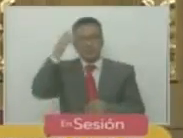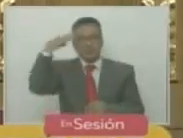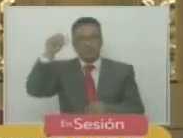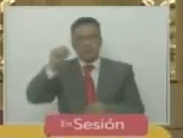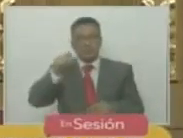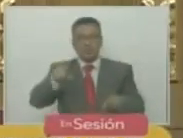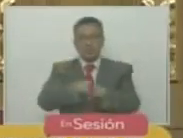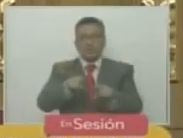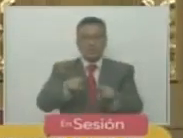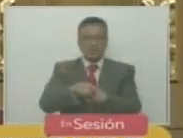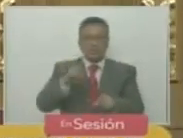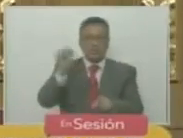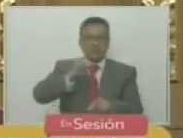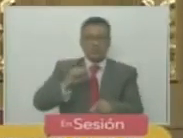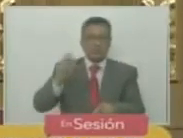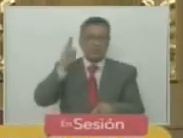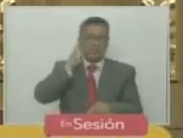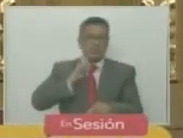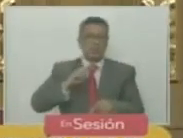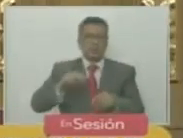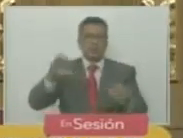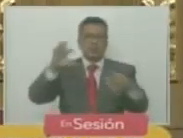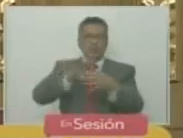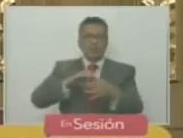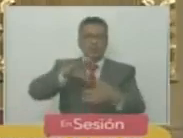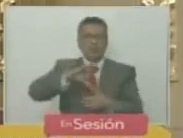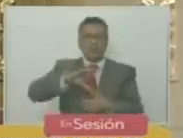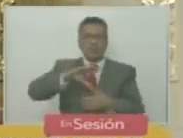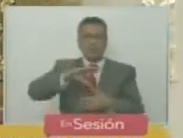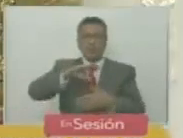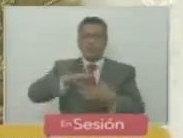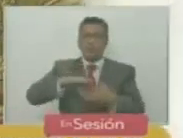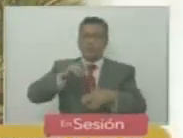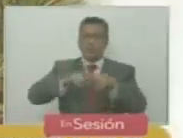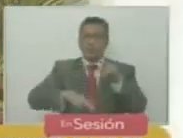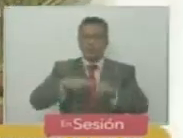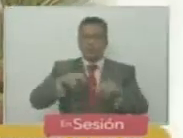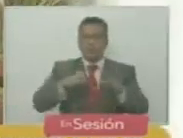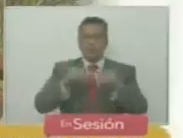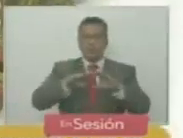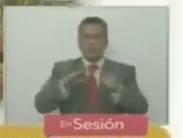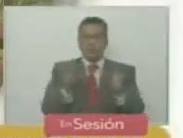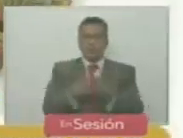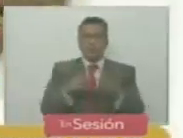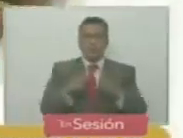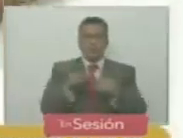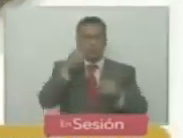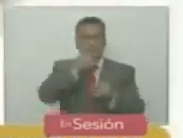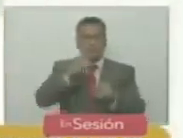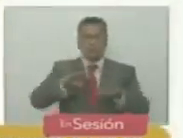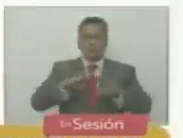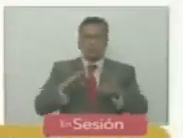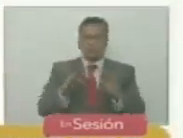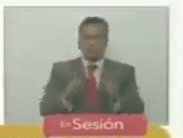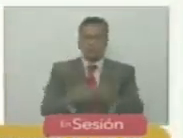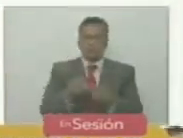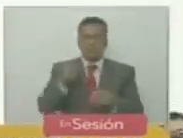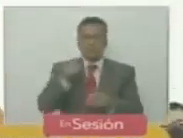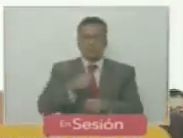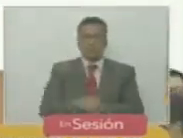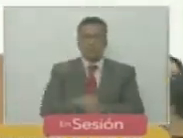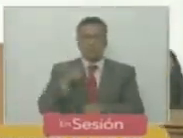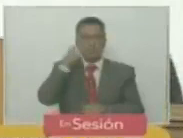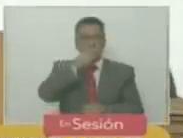Bolívar en la unión de las Américas y porque construyéramos un mundo en el que todos los pueblos